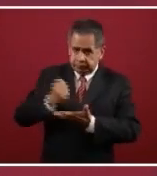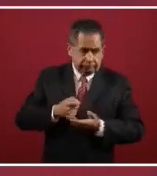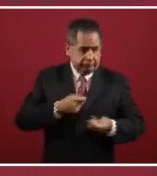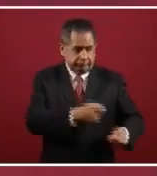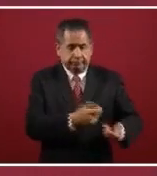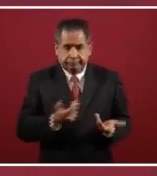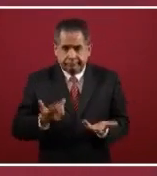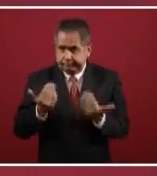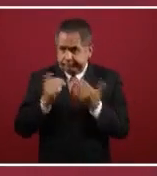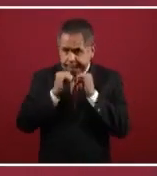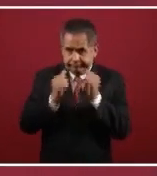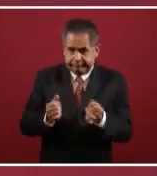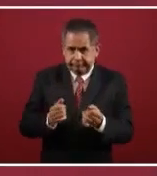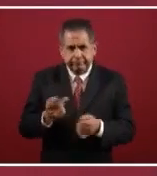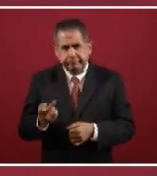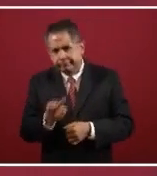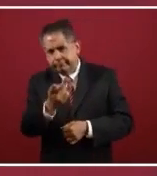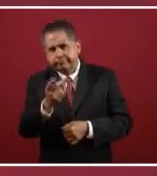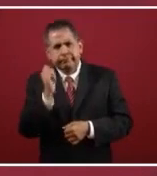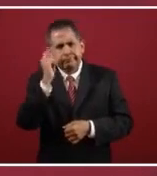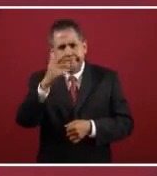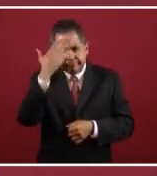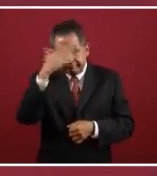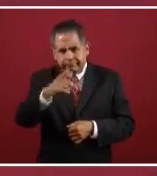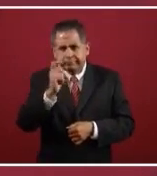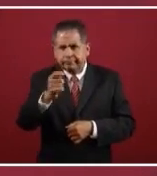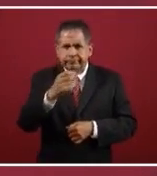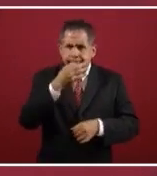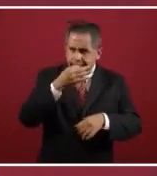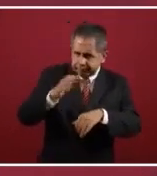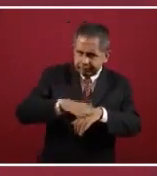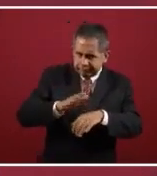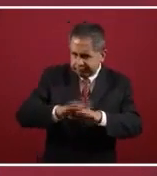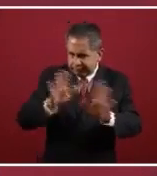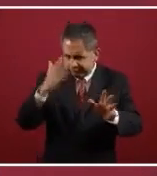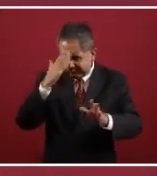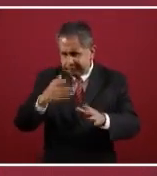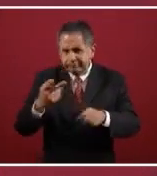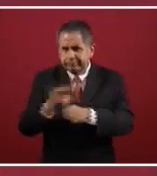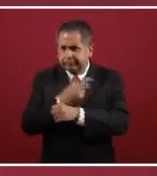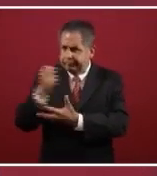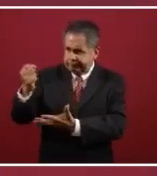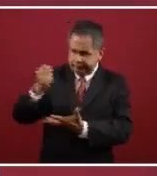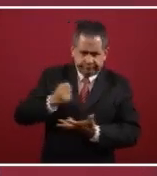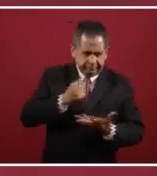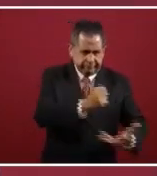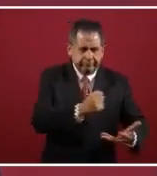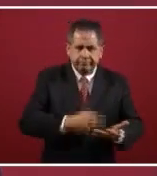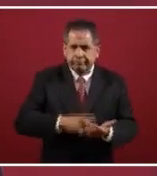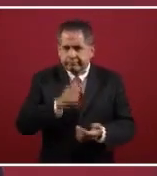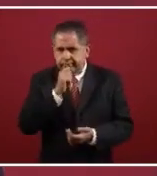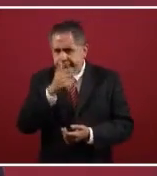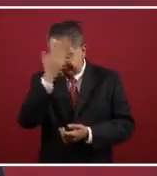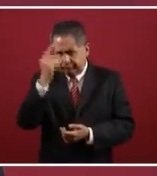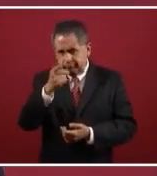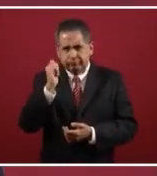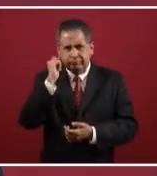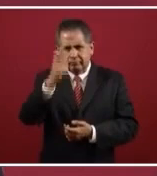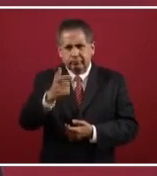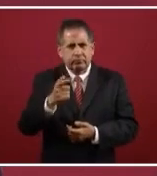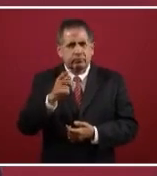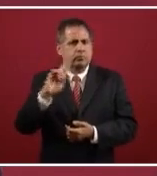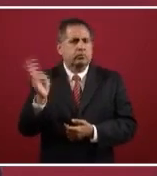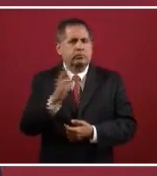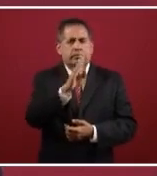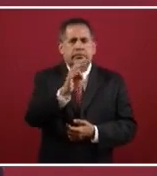¿Nos podría comentar usted qué le han informado, qué está sucediendo con estos recursos federales? ¿Qué sabe de este problema en la Universidad